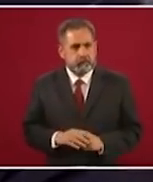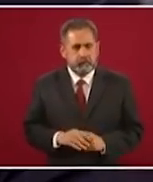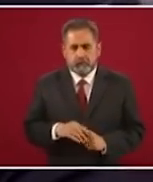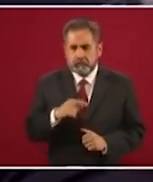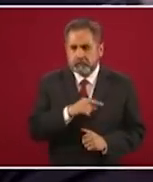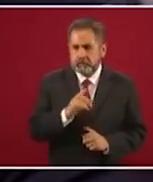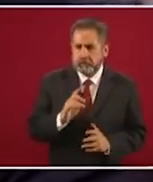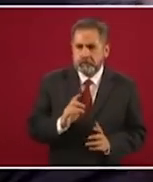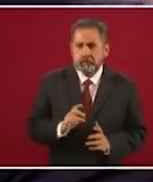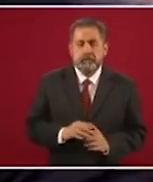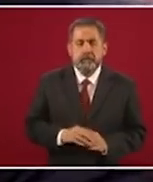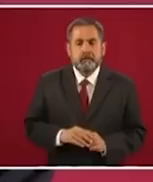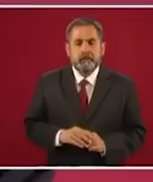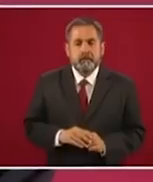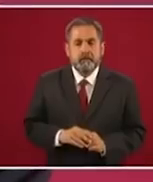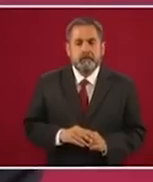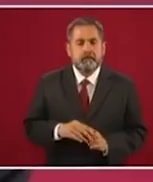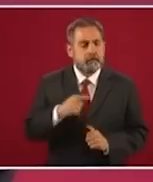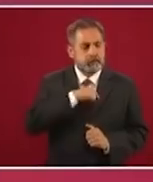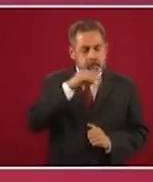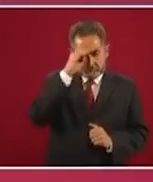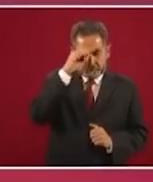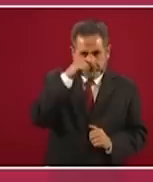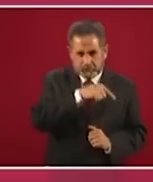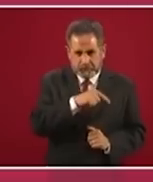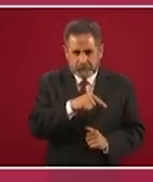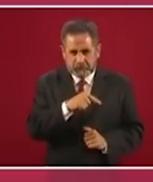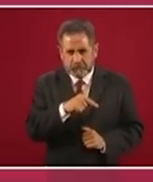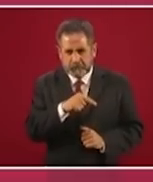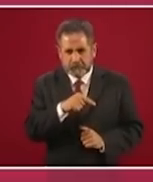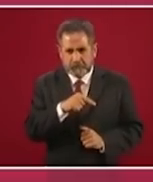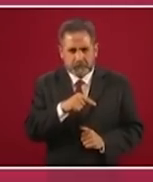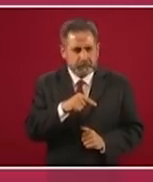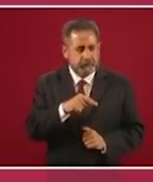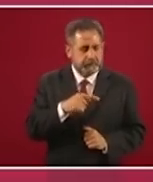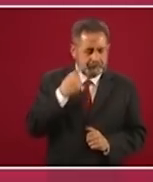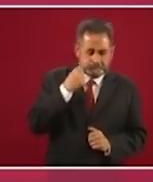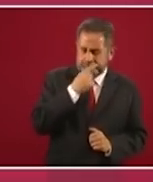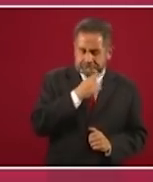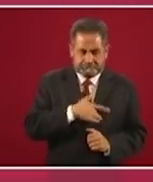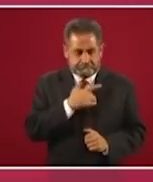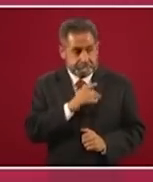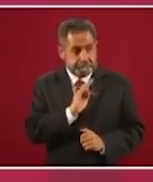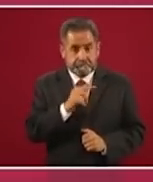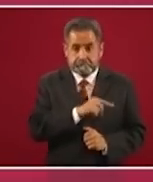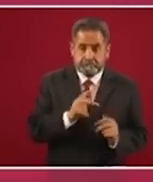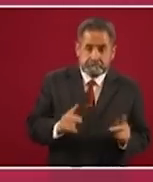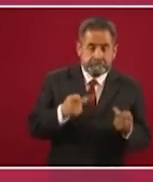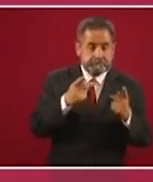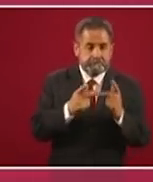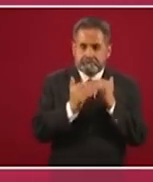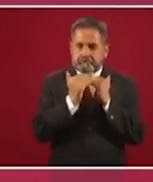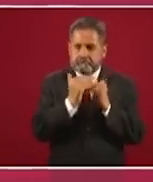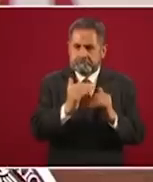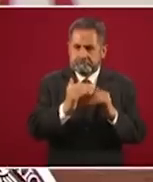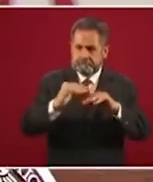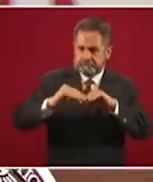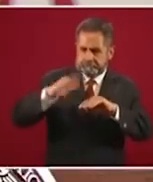que se mida o se decida un monto